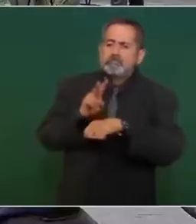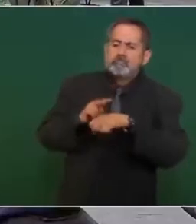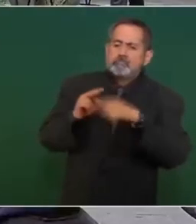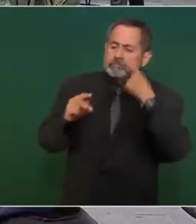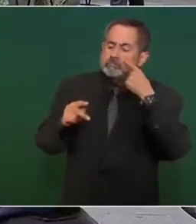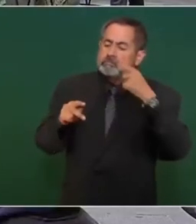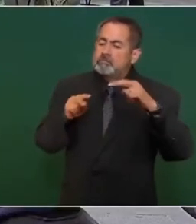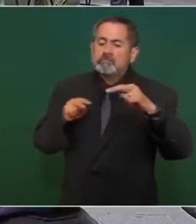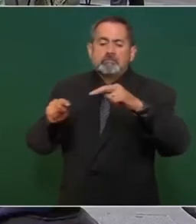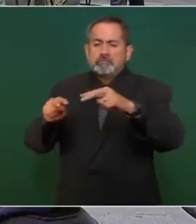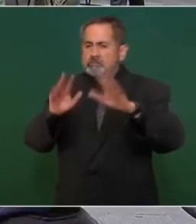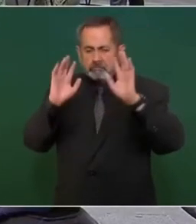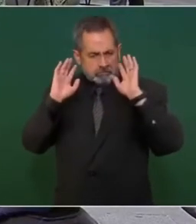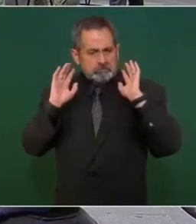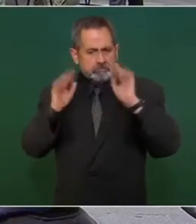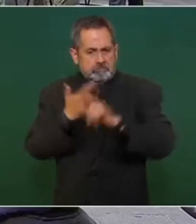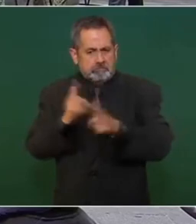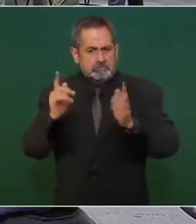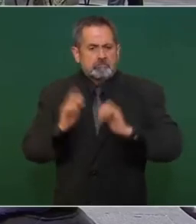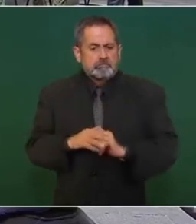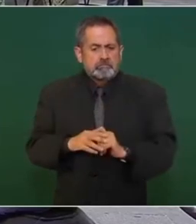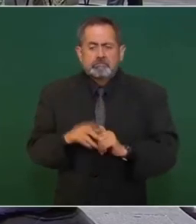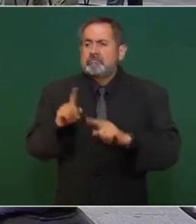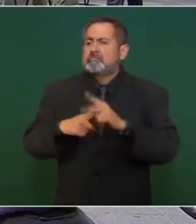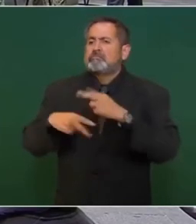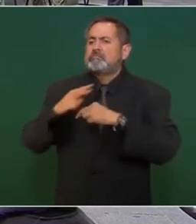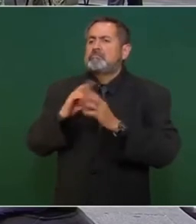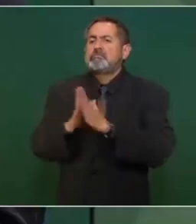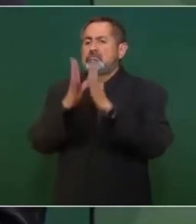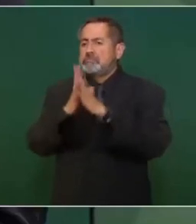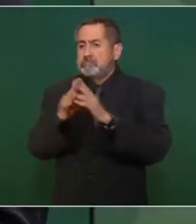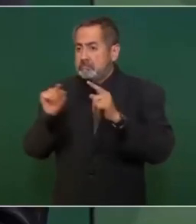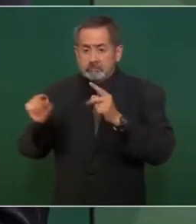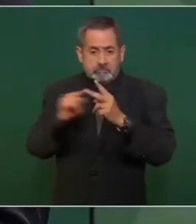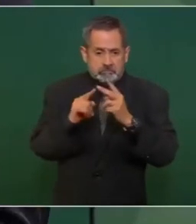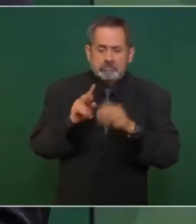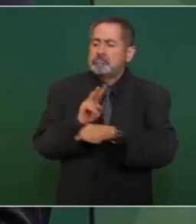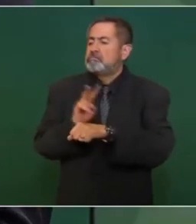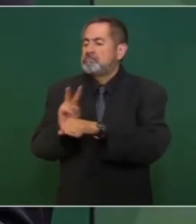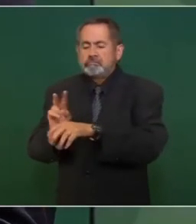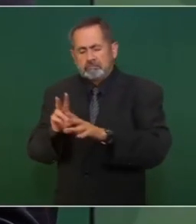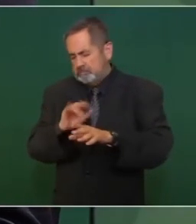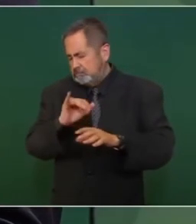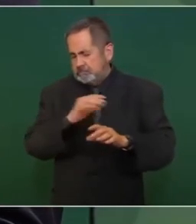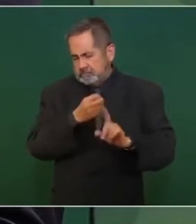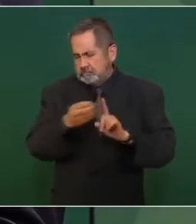supervisión de los que van a participar.